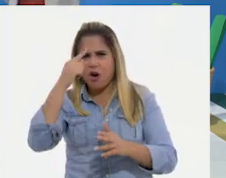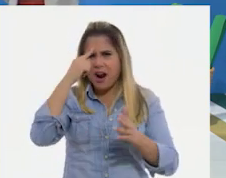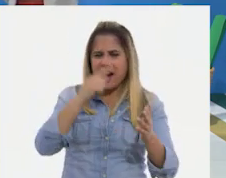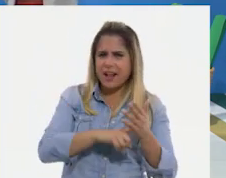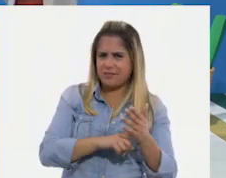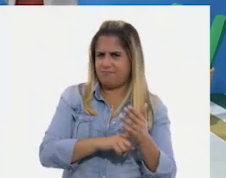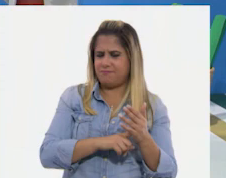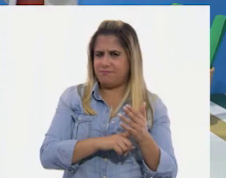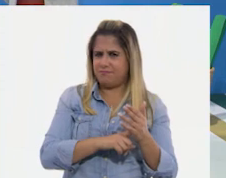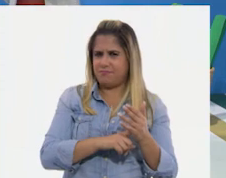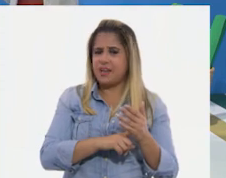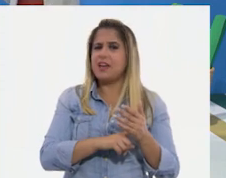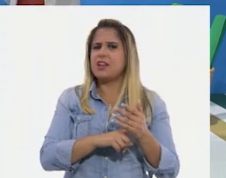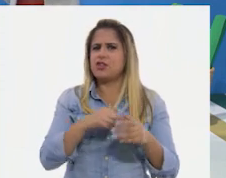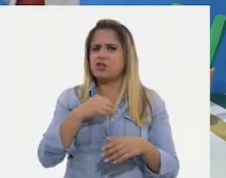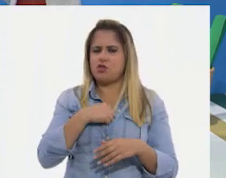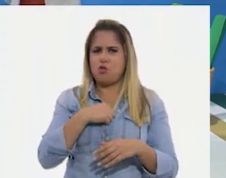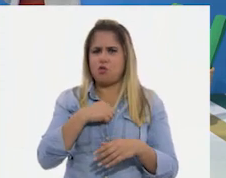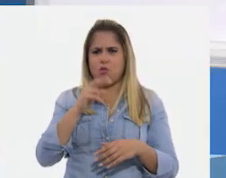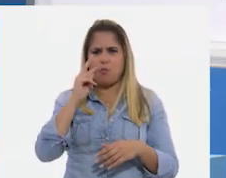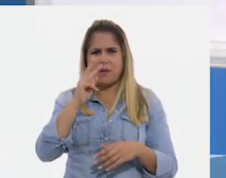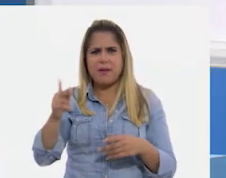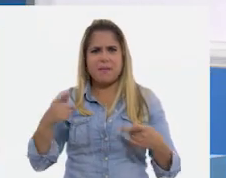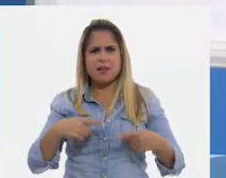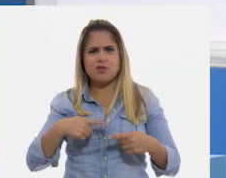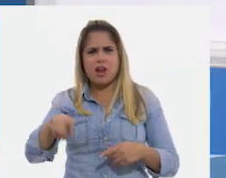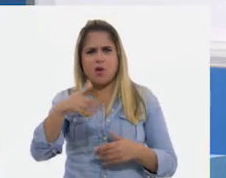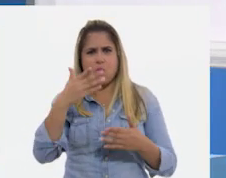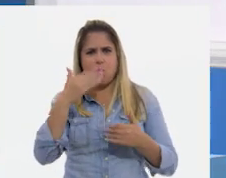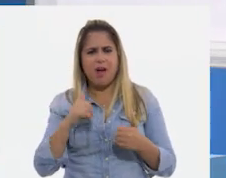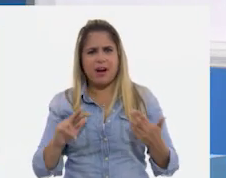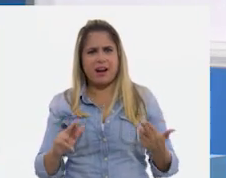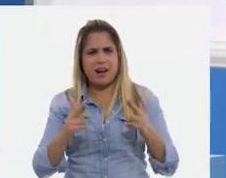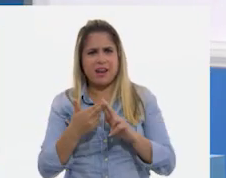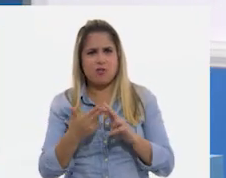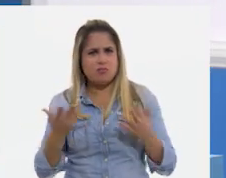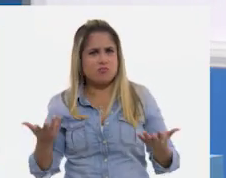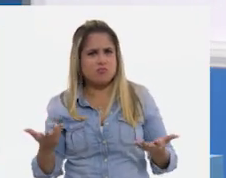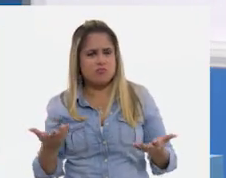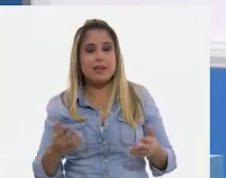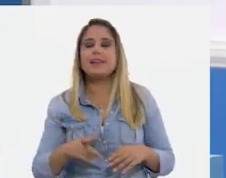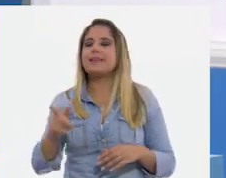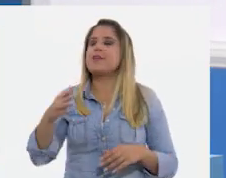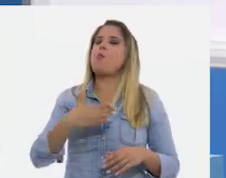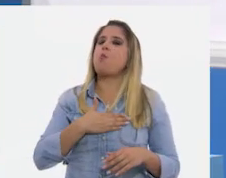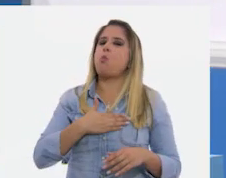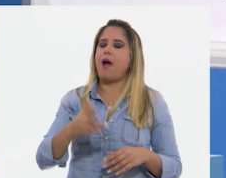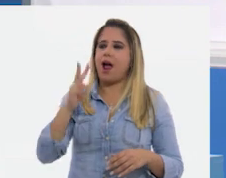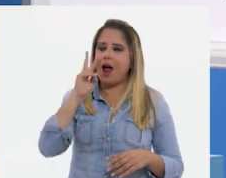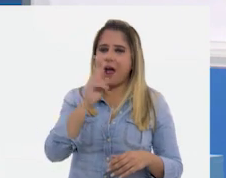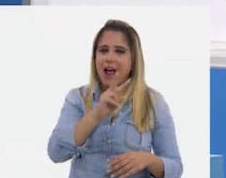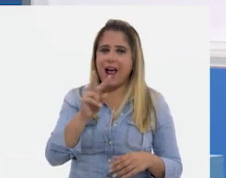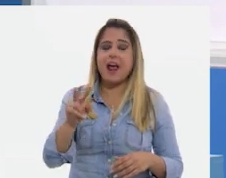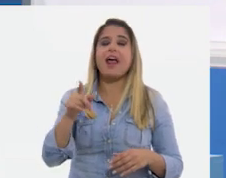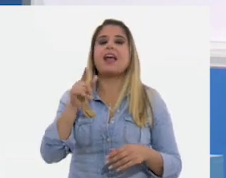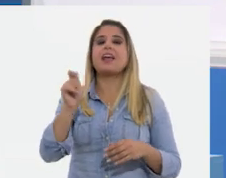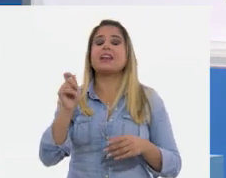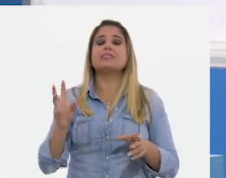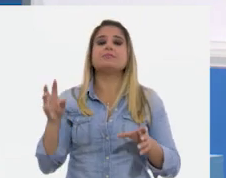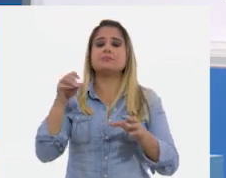yo conozco a personas que no practican ninguna. Muy buena observación, Juan Carlos. Por eso incluimos el